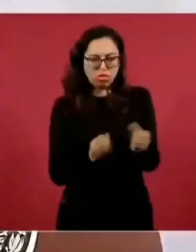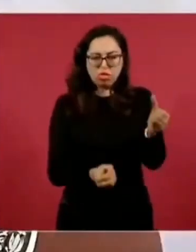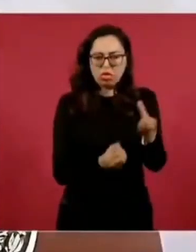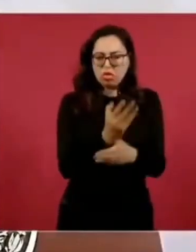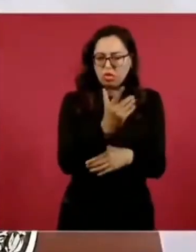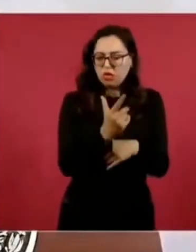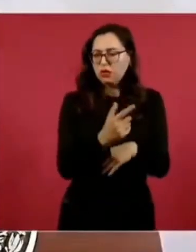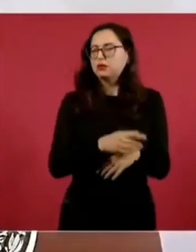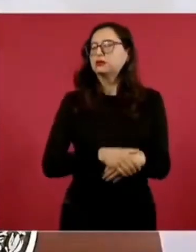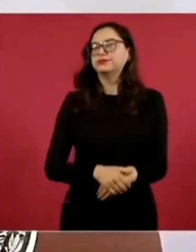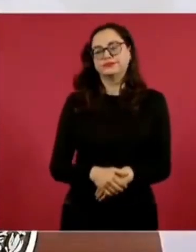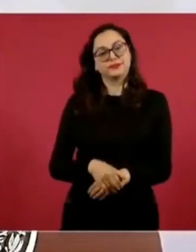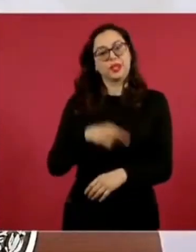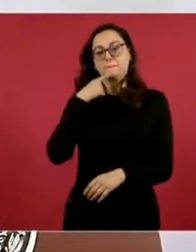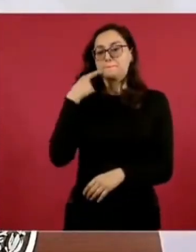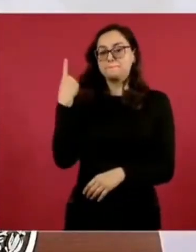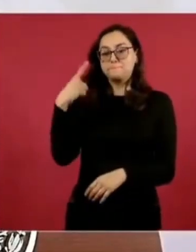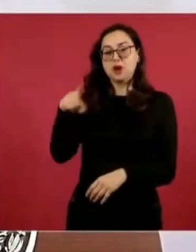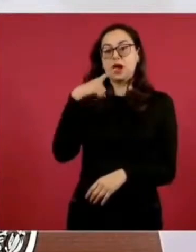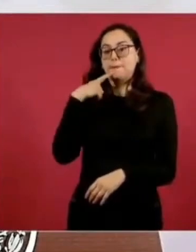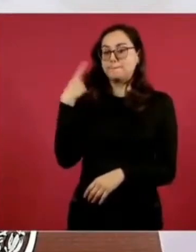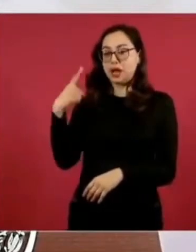porque esto es lo que va a permitir